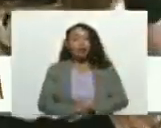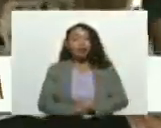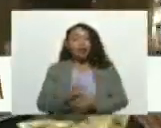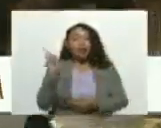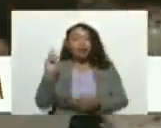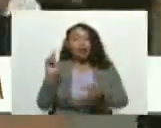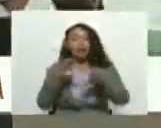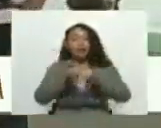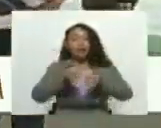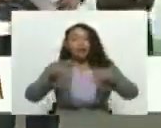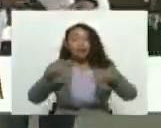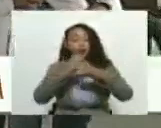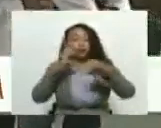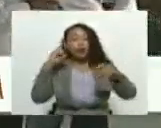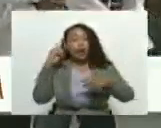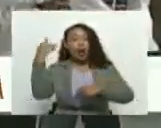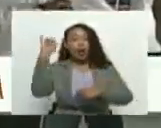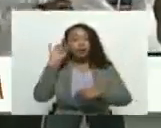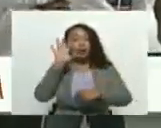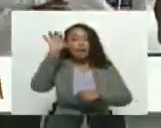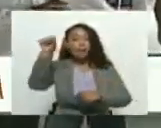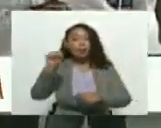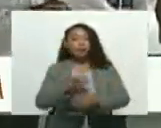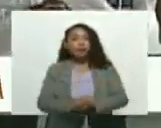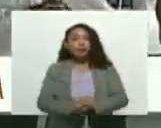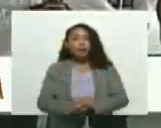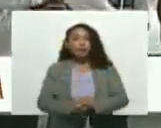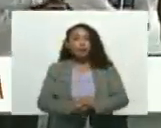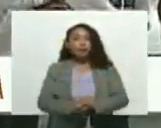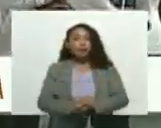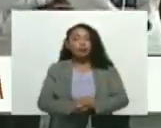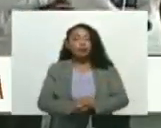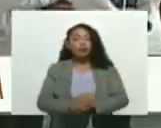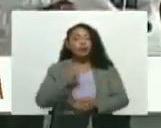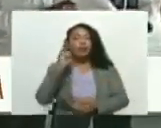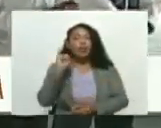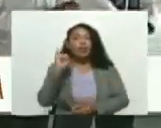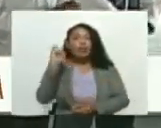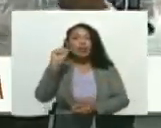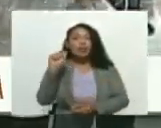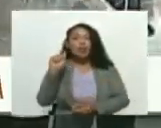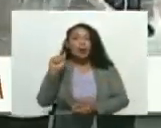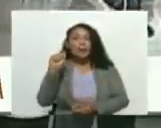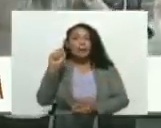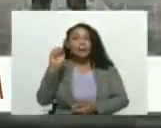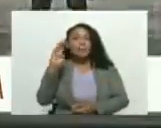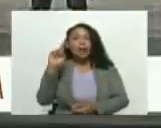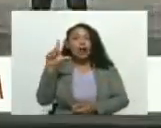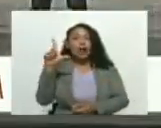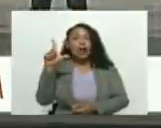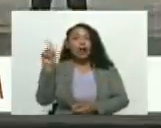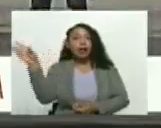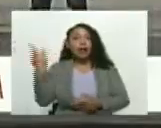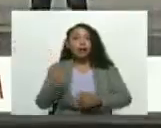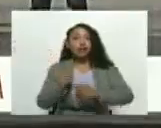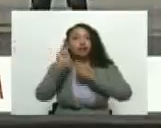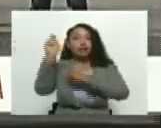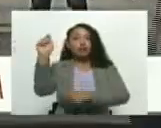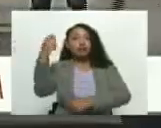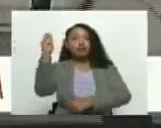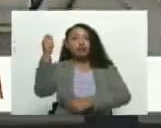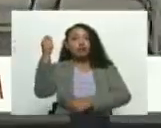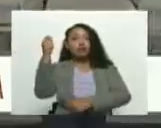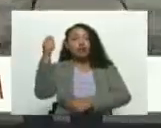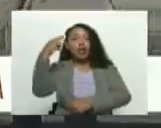terrestre a través de la adquisición. También otra dama, Isabel Vieira, le entrega nuestro querido